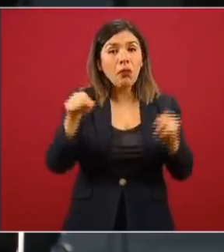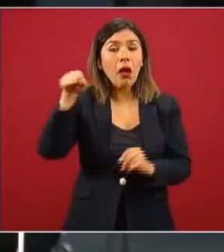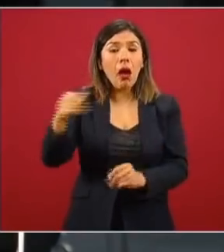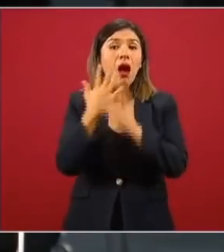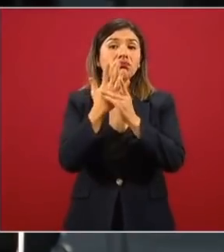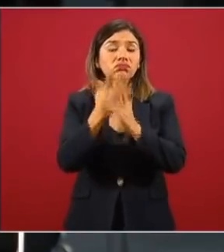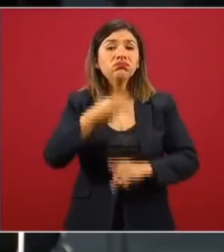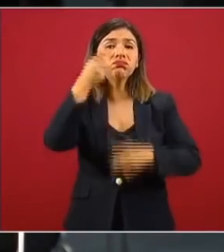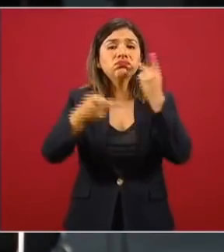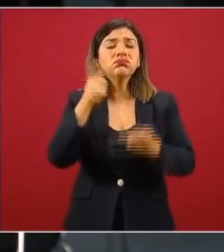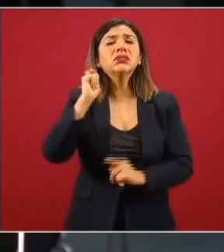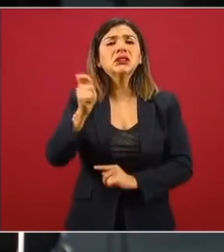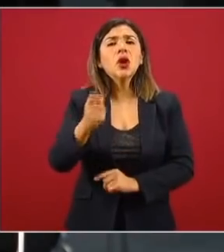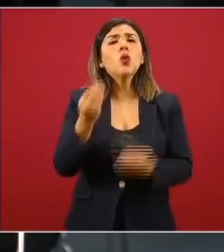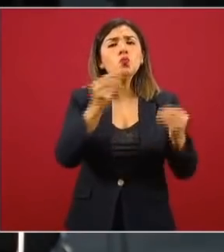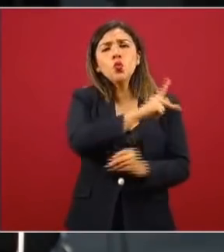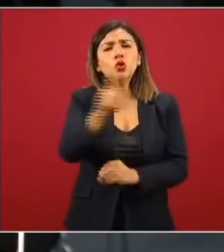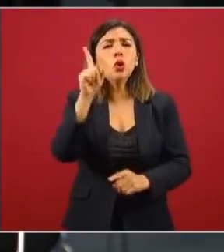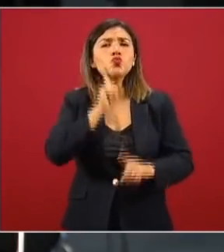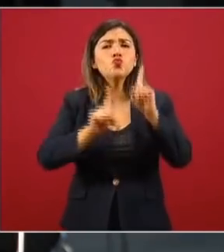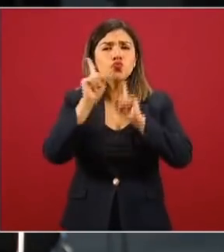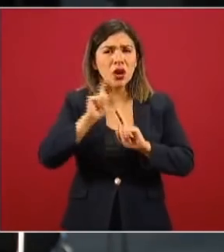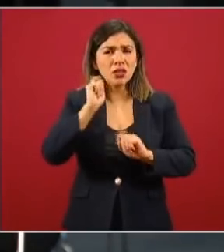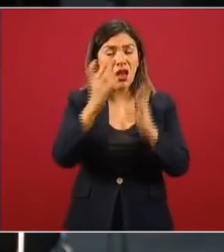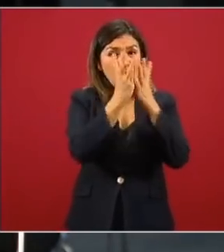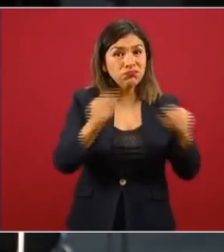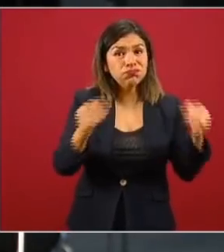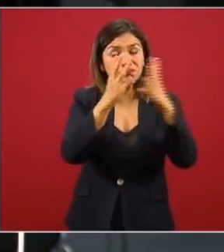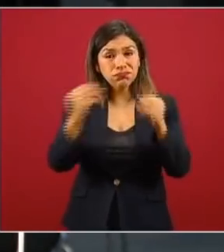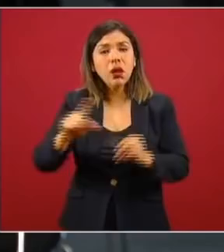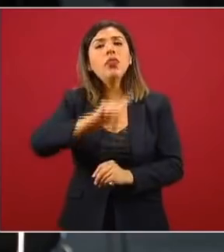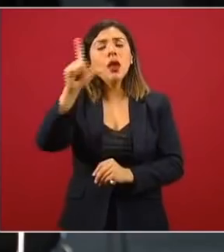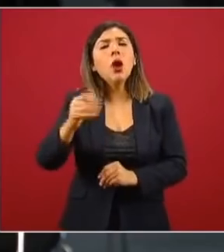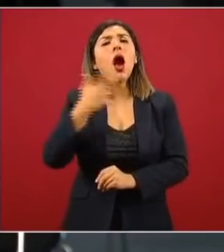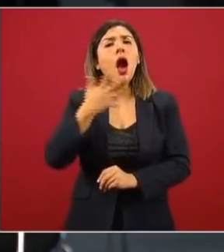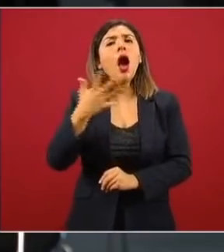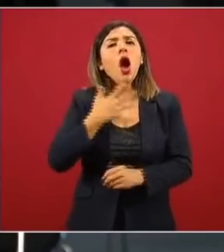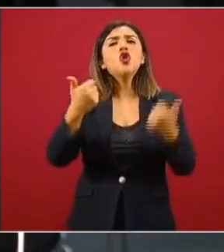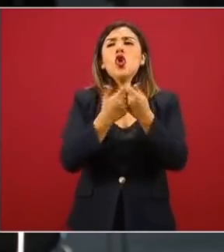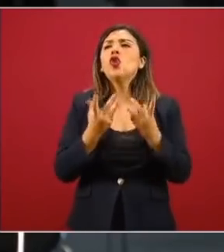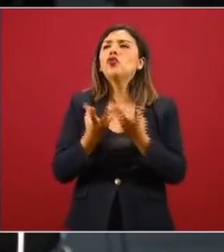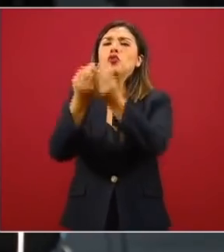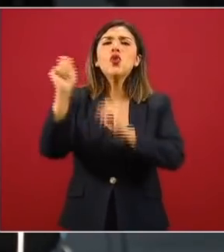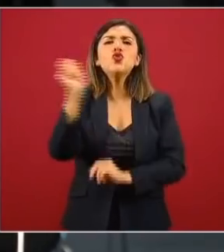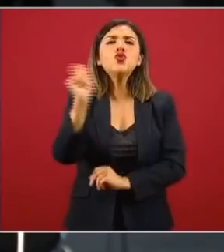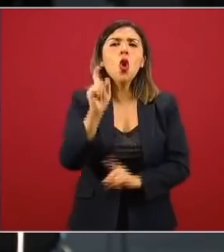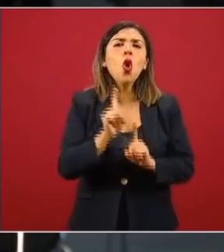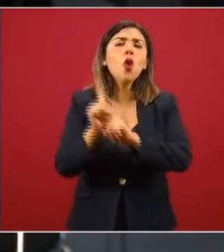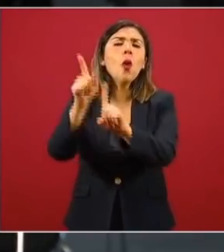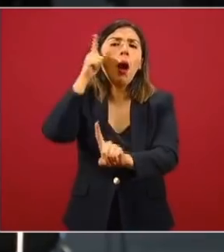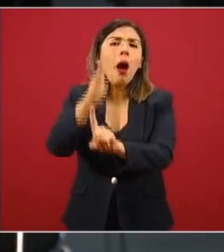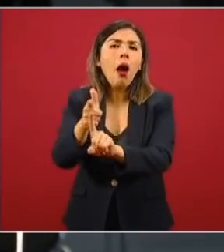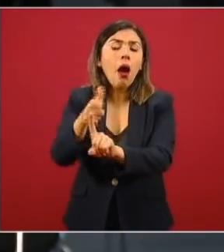declara es que muchas de las mujeres que reportan como desaparecidas después aparecen con el novio. ¿Usted considera que una